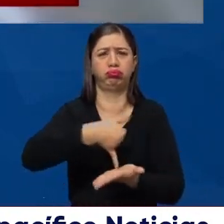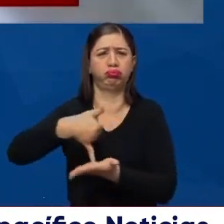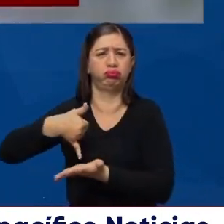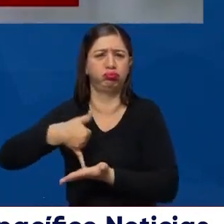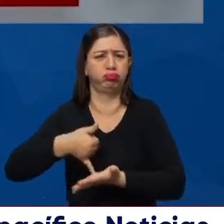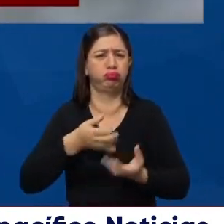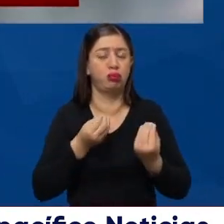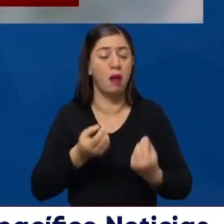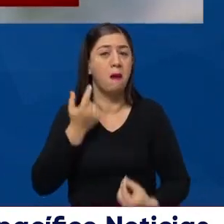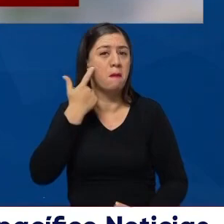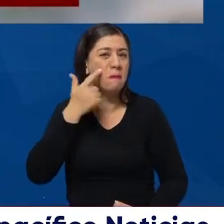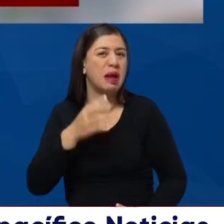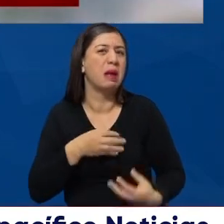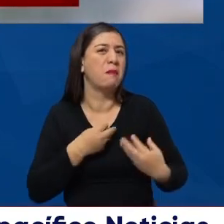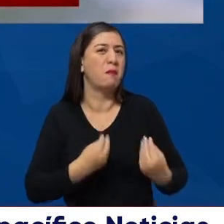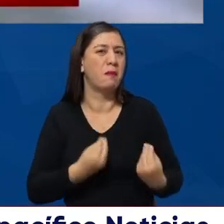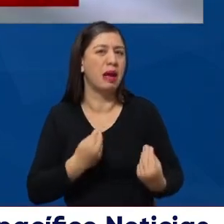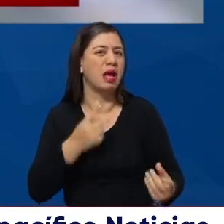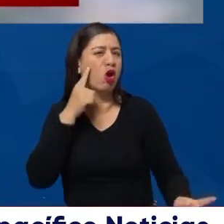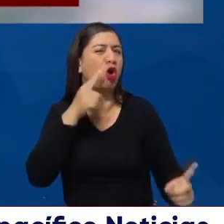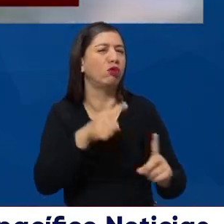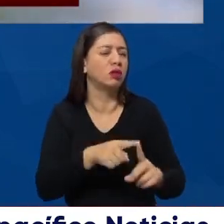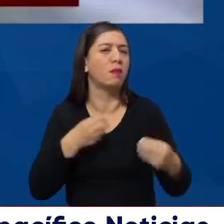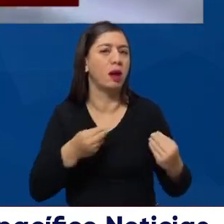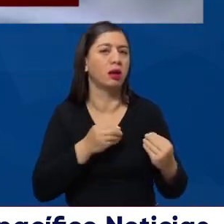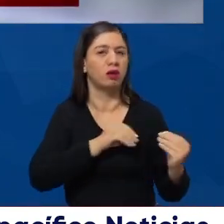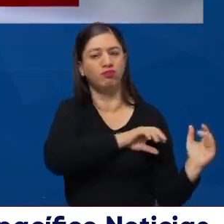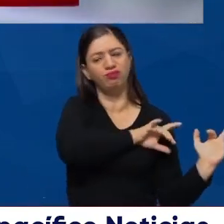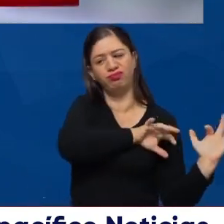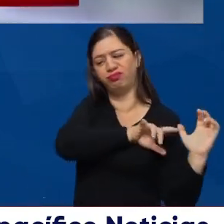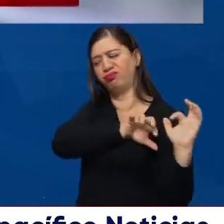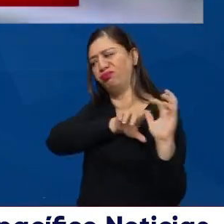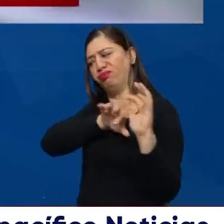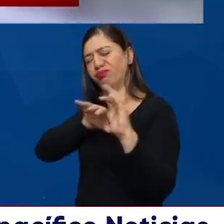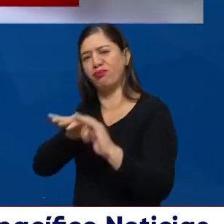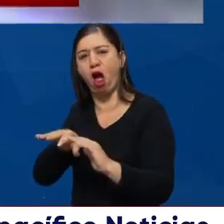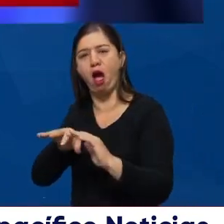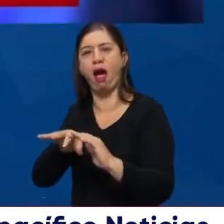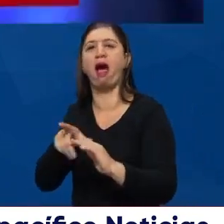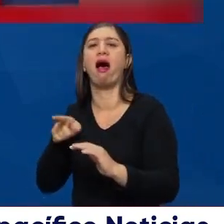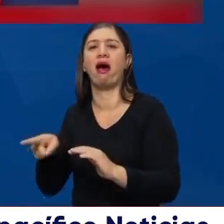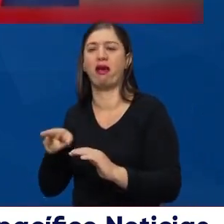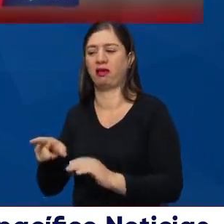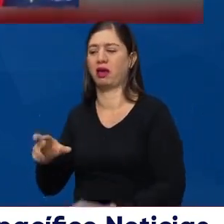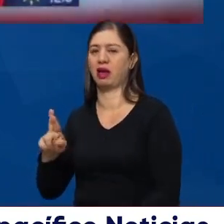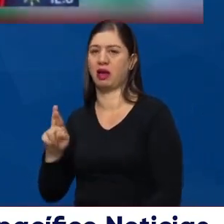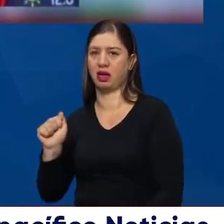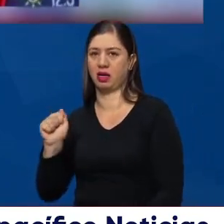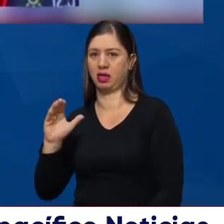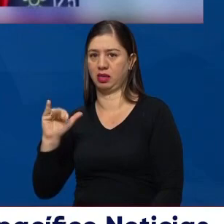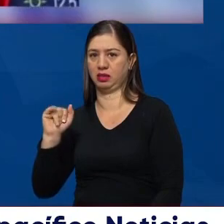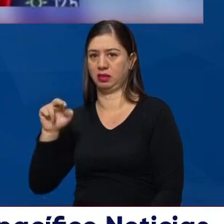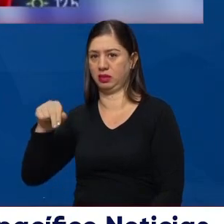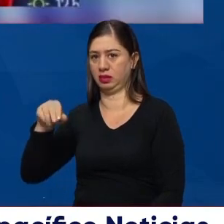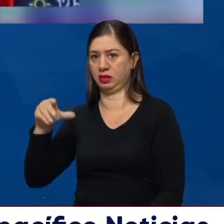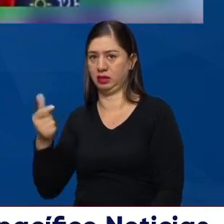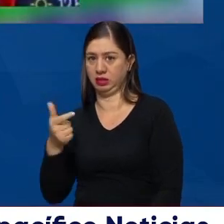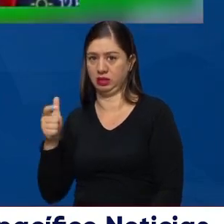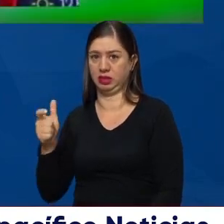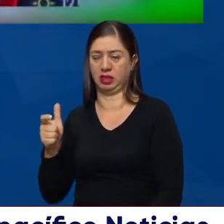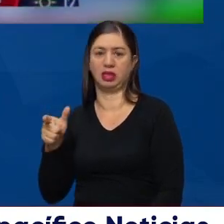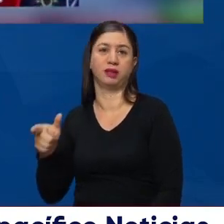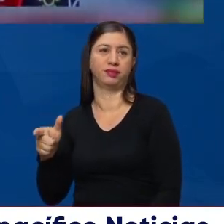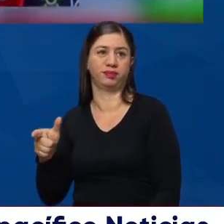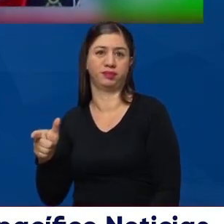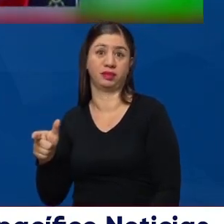y parece que todo eso era para una emboscada que iba a suceder con justamente los hinchas de Racing. Más que hinchas, vamos a llamarlo